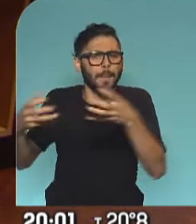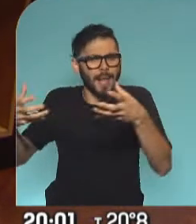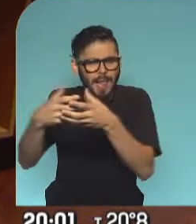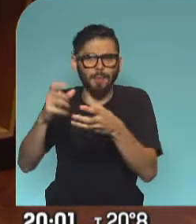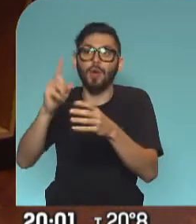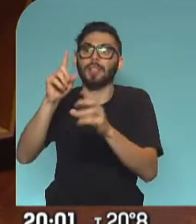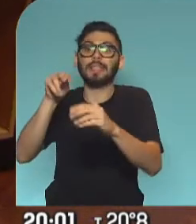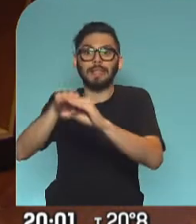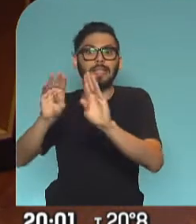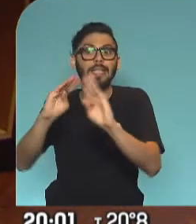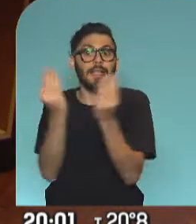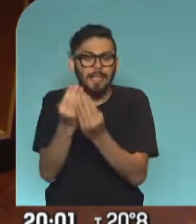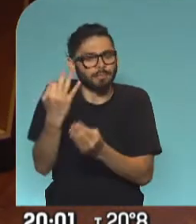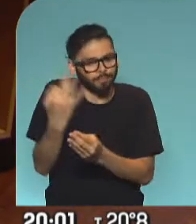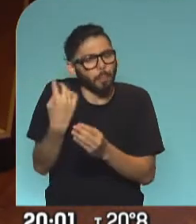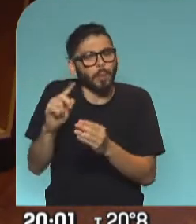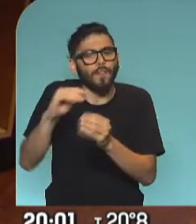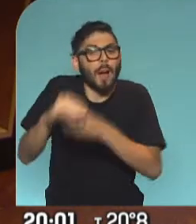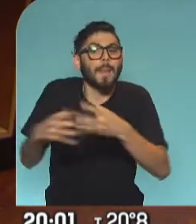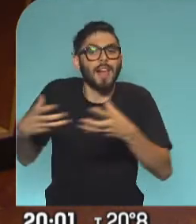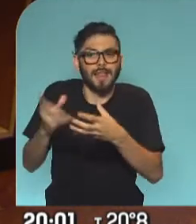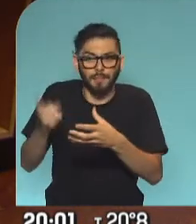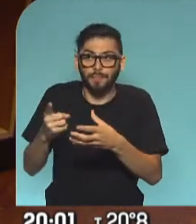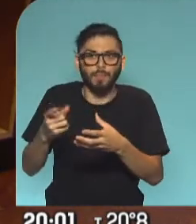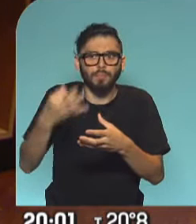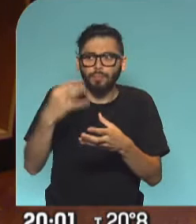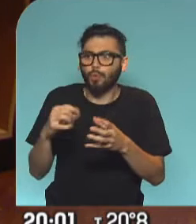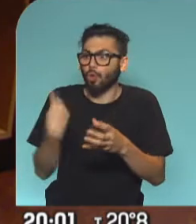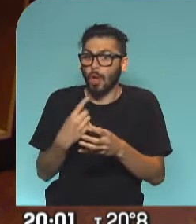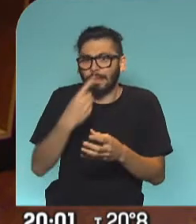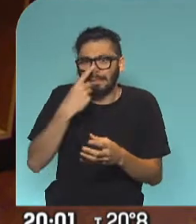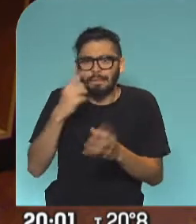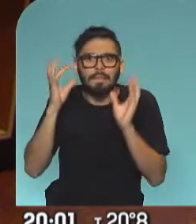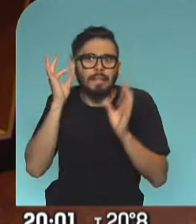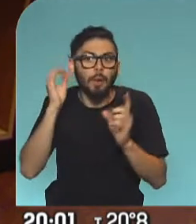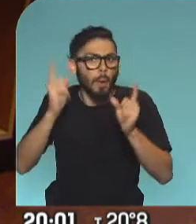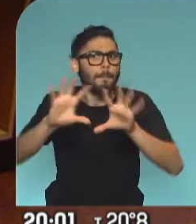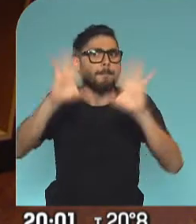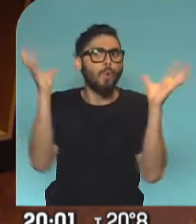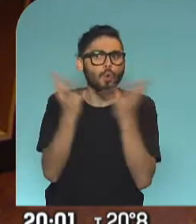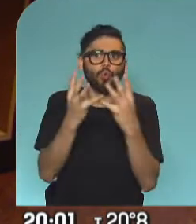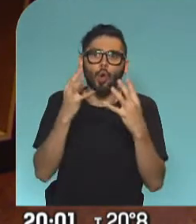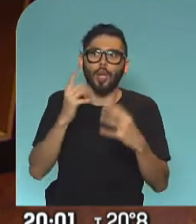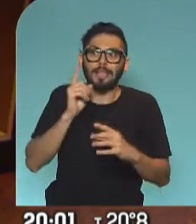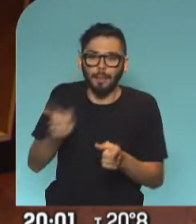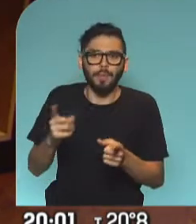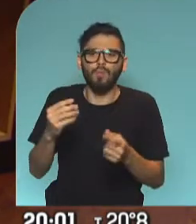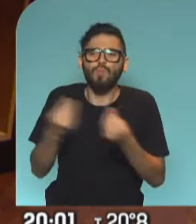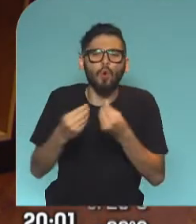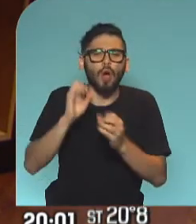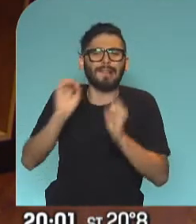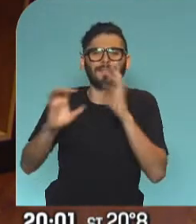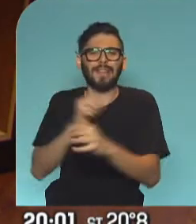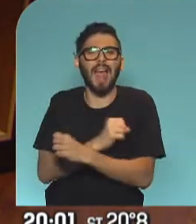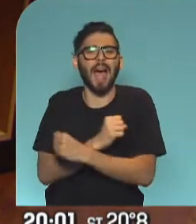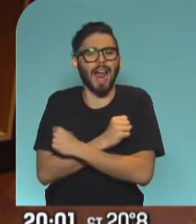salud de Diego no solamente es a nivel nacional, claro, sino también global. El mundo habla de Maradona y hay muchas demostraciones de afecto para él. Vamos a hablar luego de eso también. El mundo